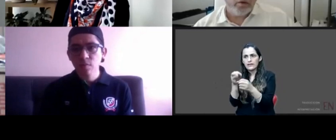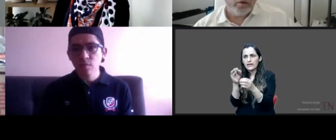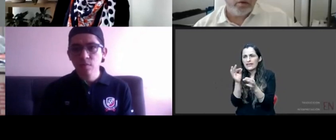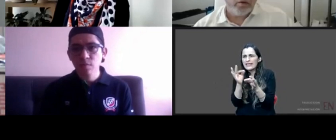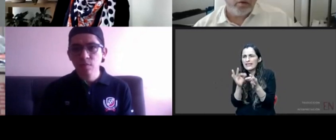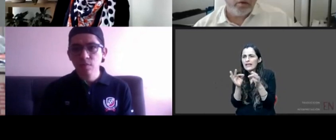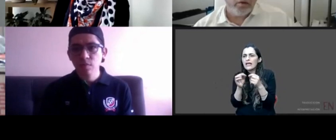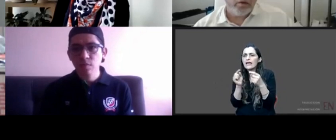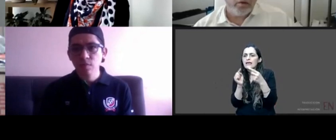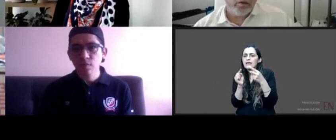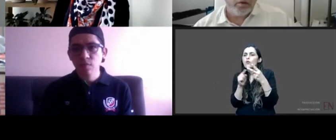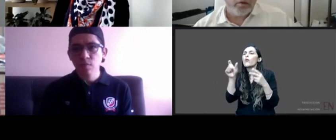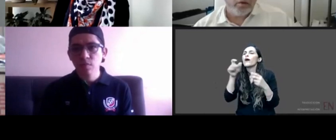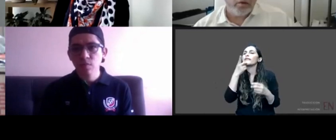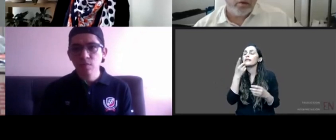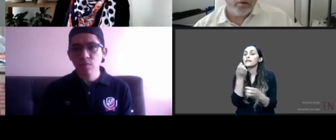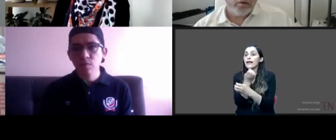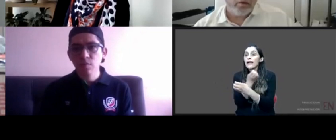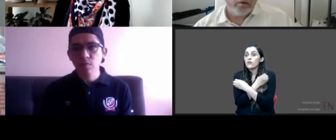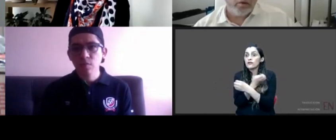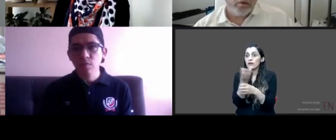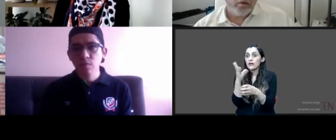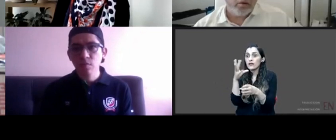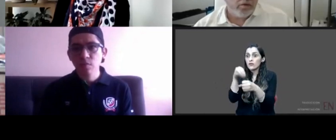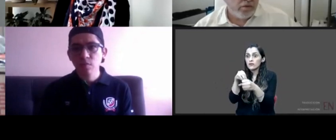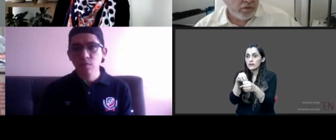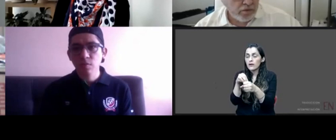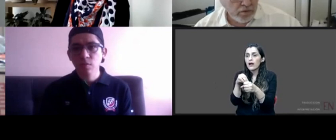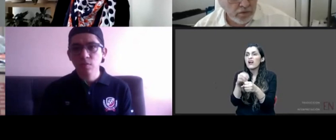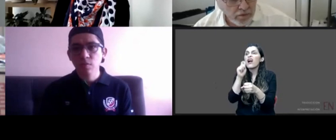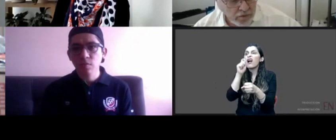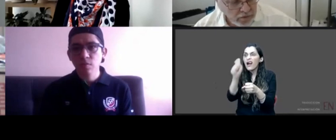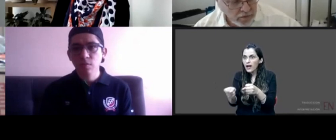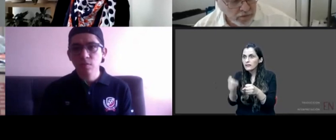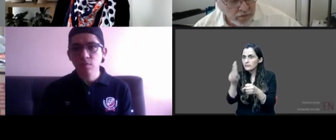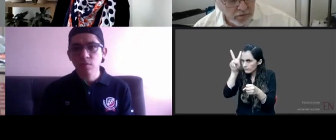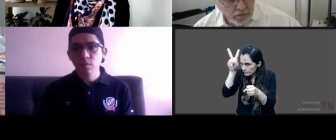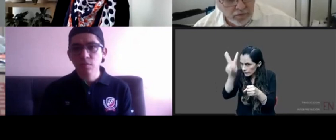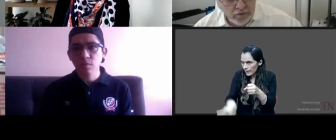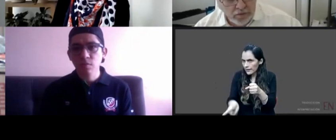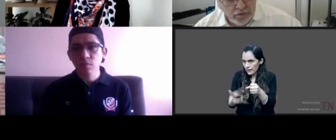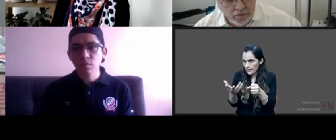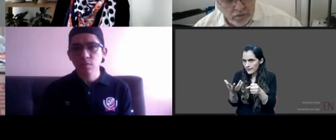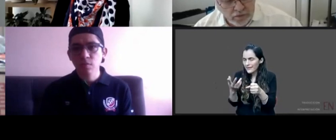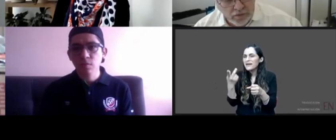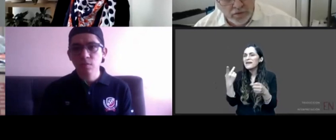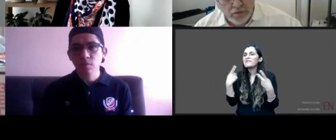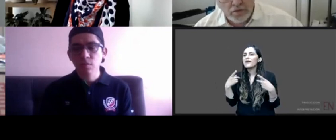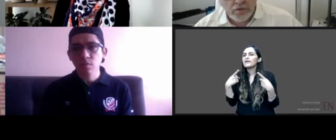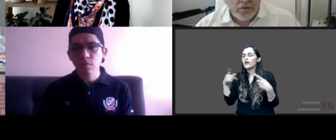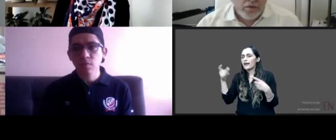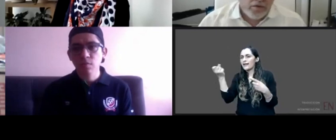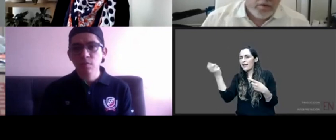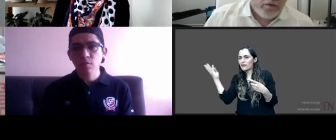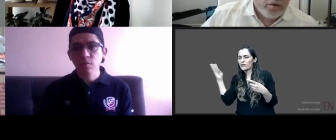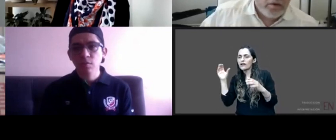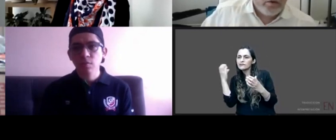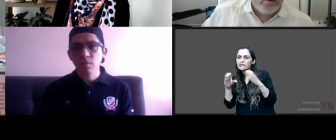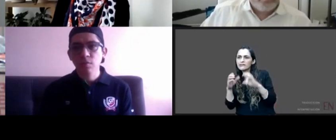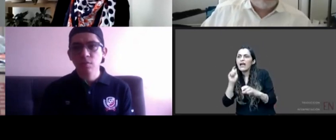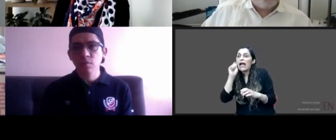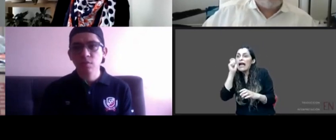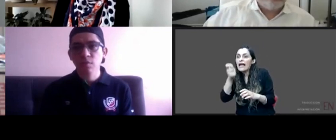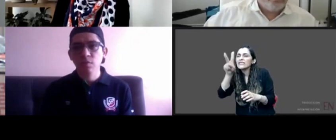estamos hablando cuando hablamos de educación inclusiva, que es mucho lo que la audiencia también está preguntando, para que vayamos también dimensionando por